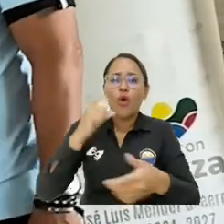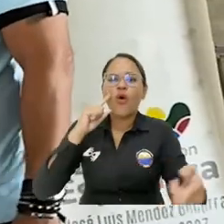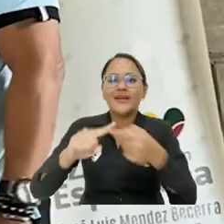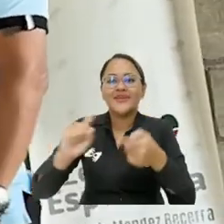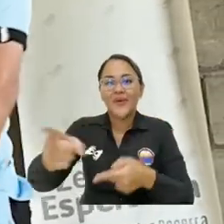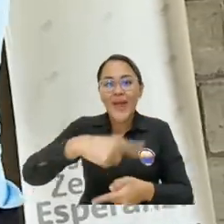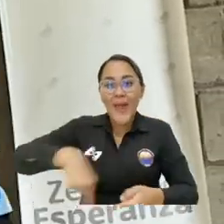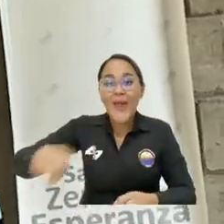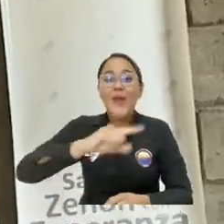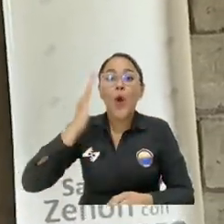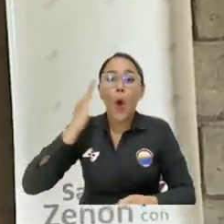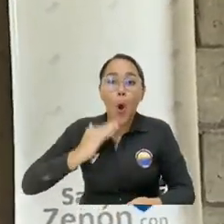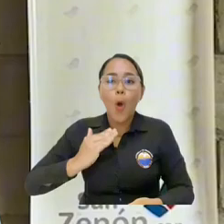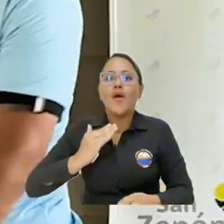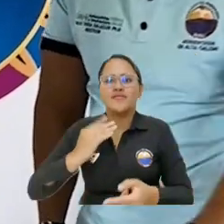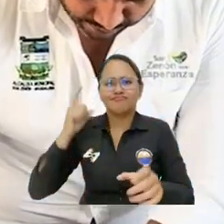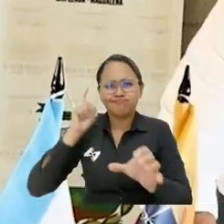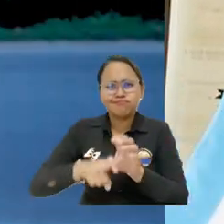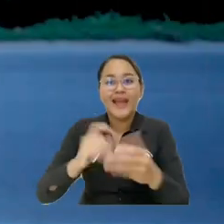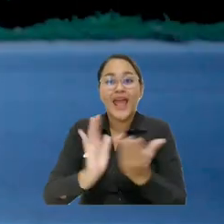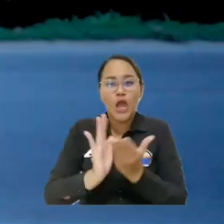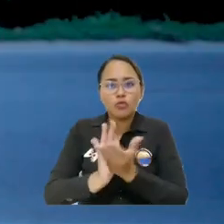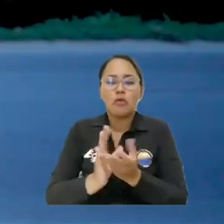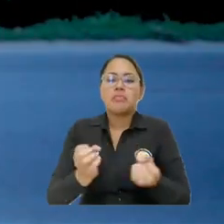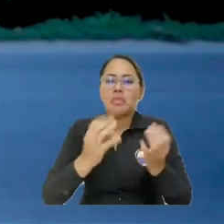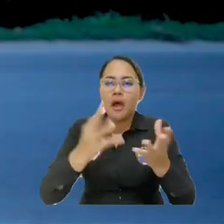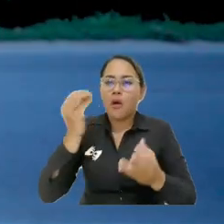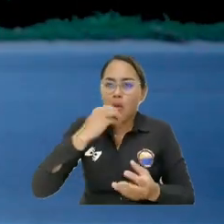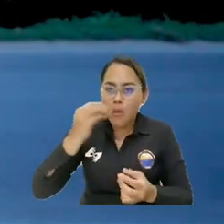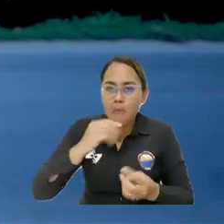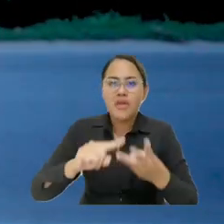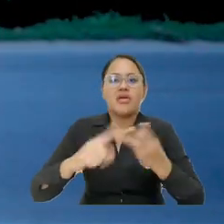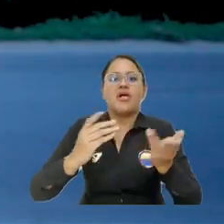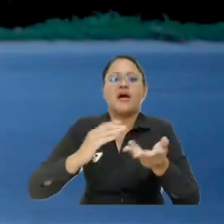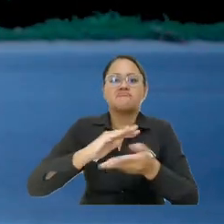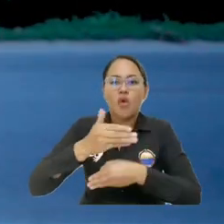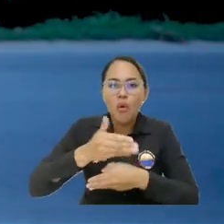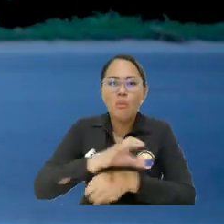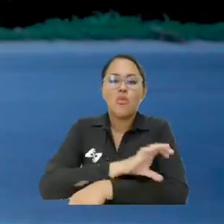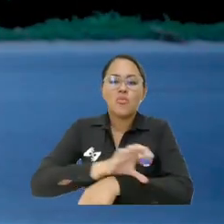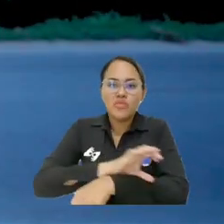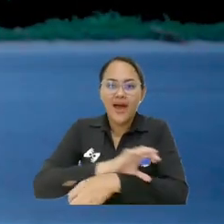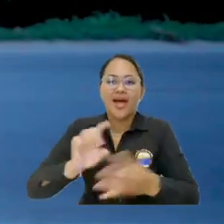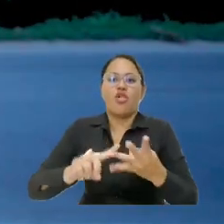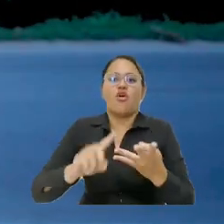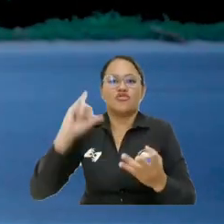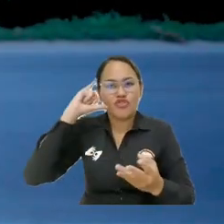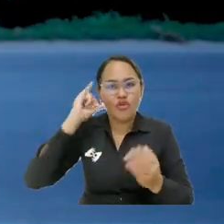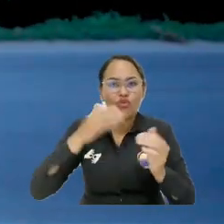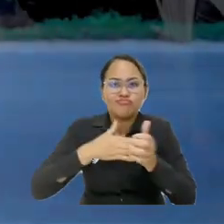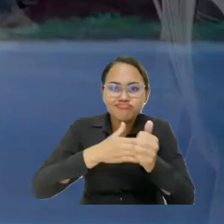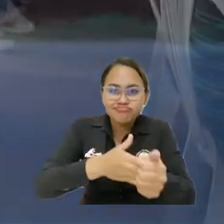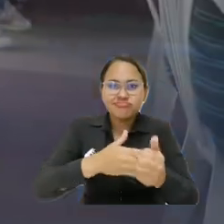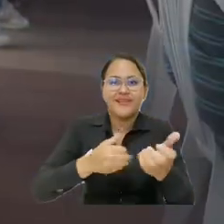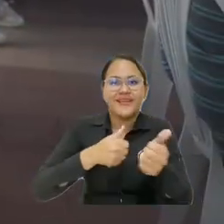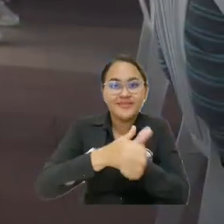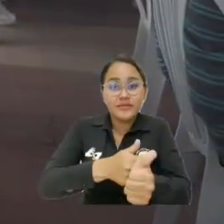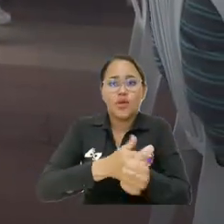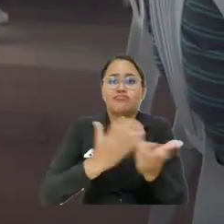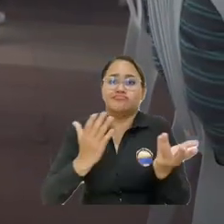están aportando para que podamos llevar a estos jóvenes con cupo directo, con alimentación, con un computador, con asistencia psicológica, con apoyo